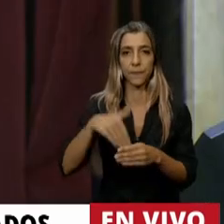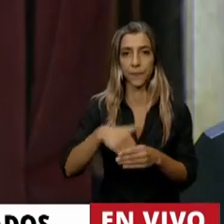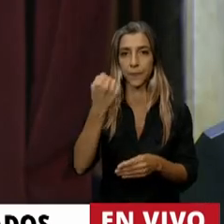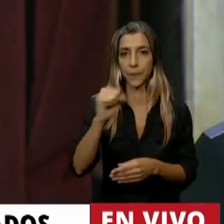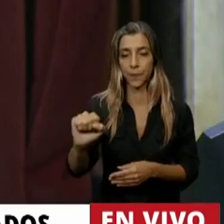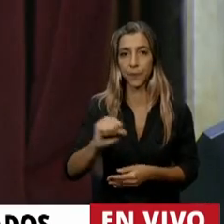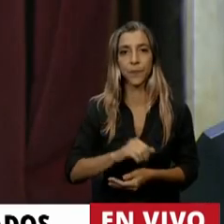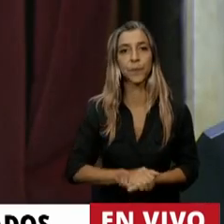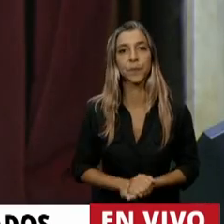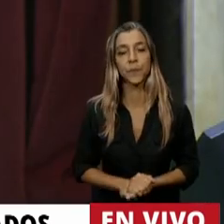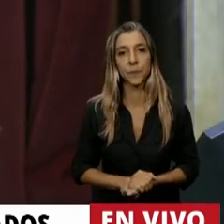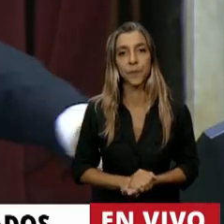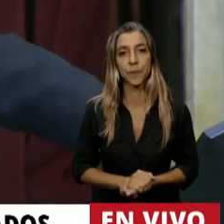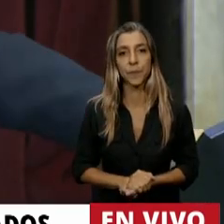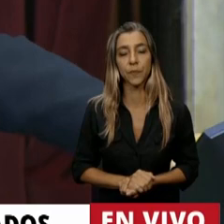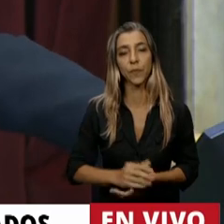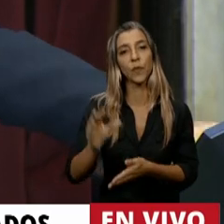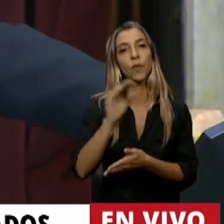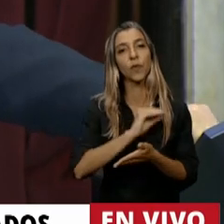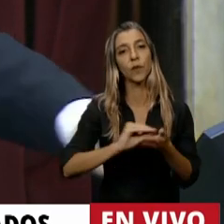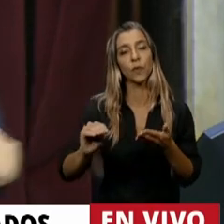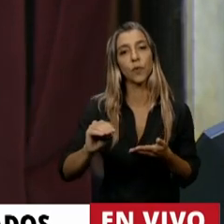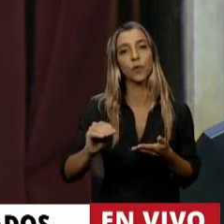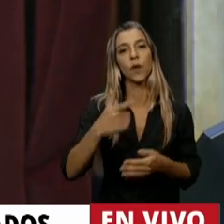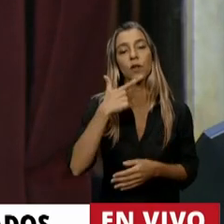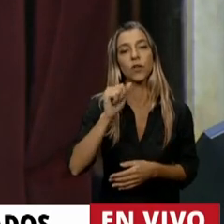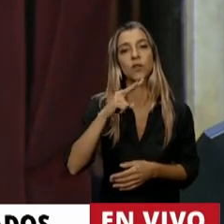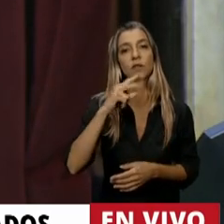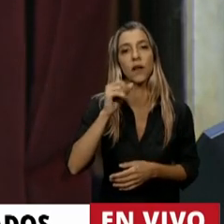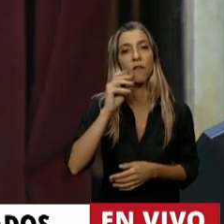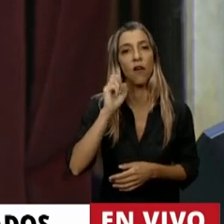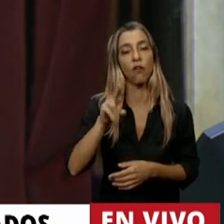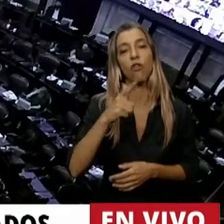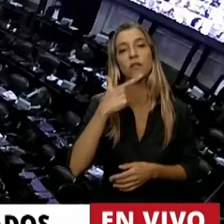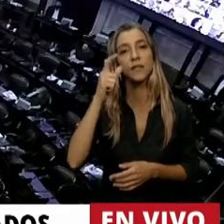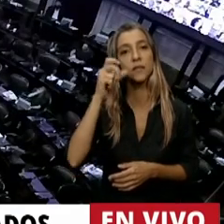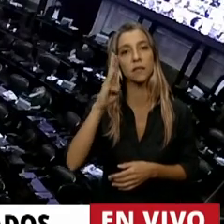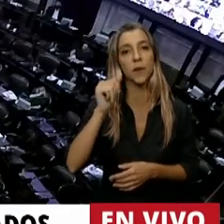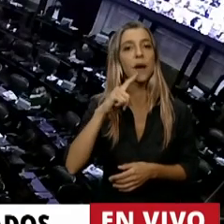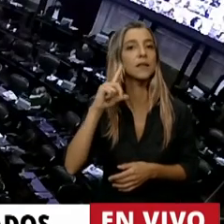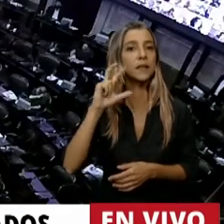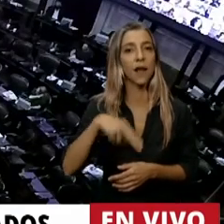Ausente a la hora de votar. Diputado Salvador Sebastián.